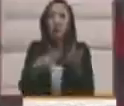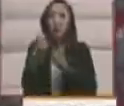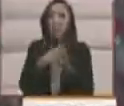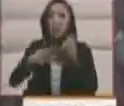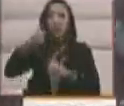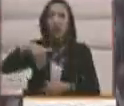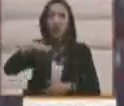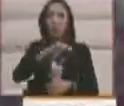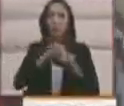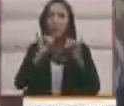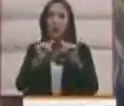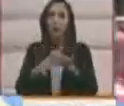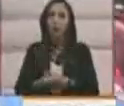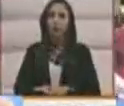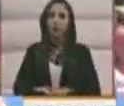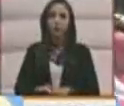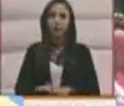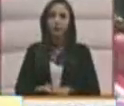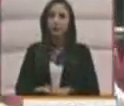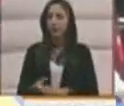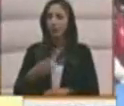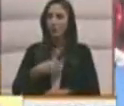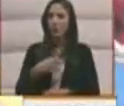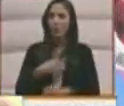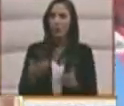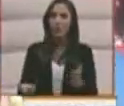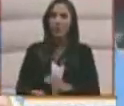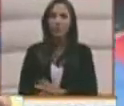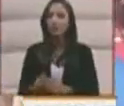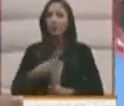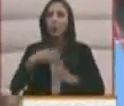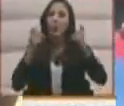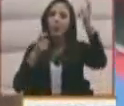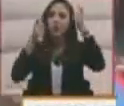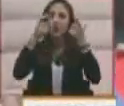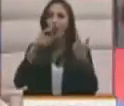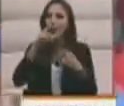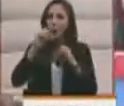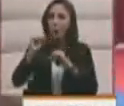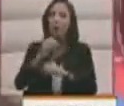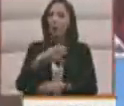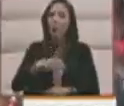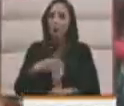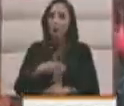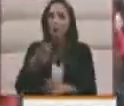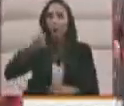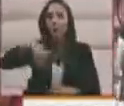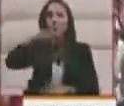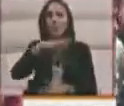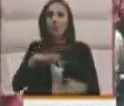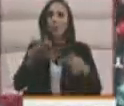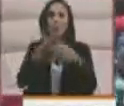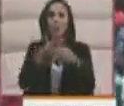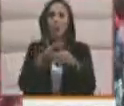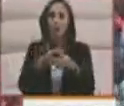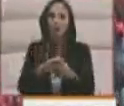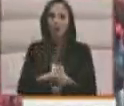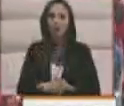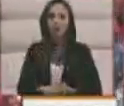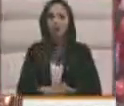Venezuela. No van a poder con nosotros, no pudieron con Chávez, no podrán con Maduro, no podrán con el pueblo de Bolívar.